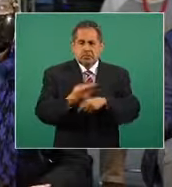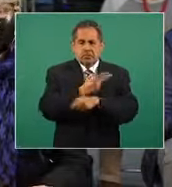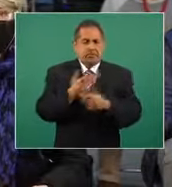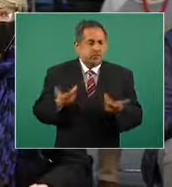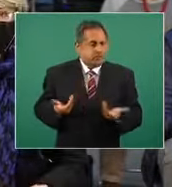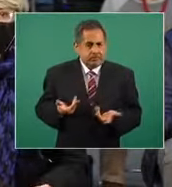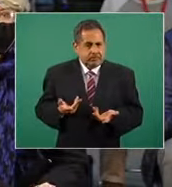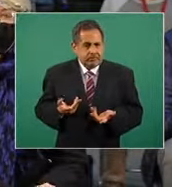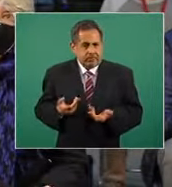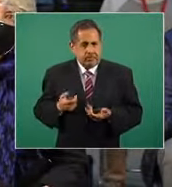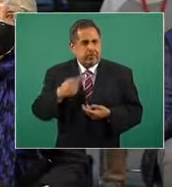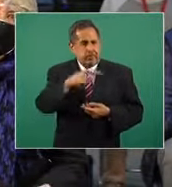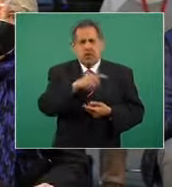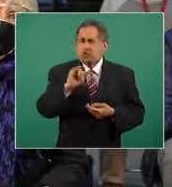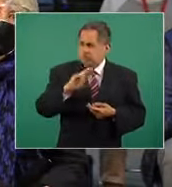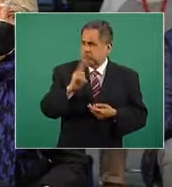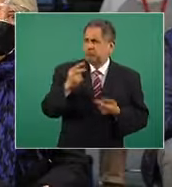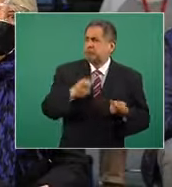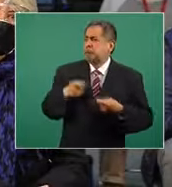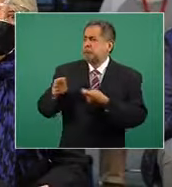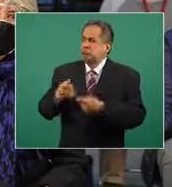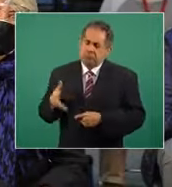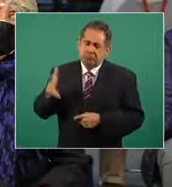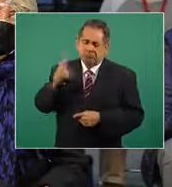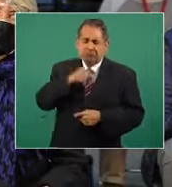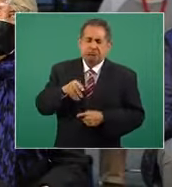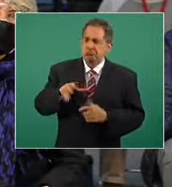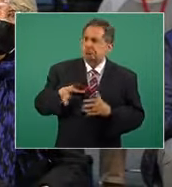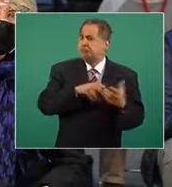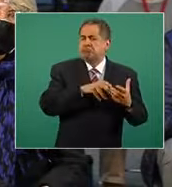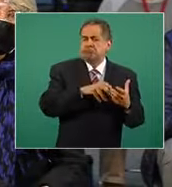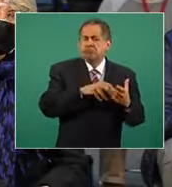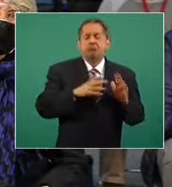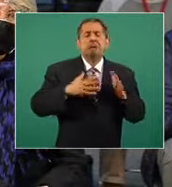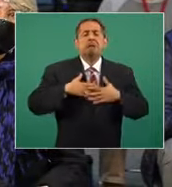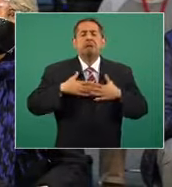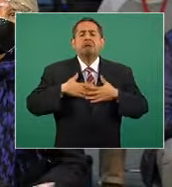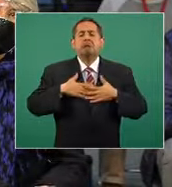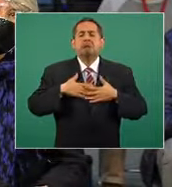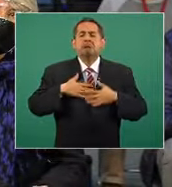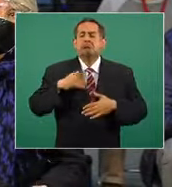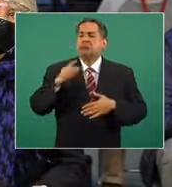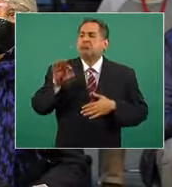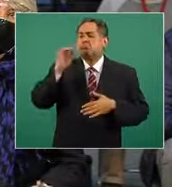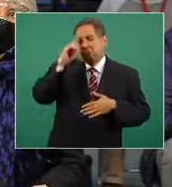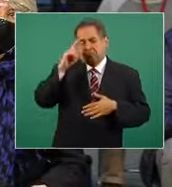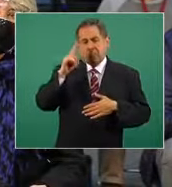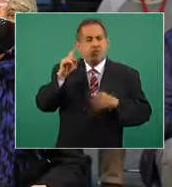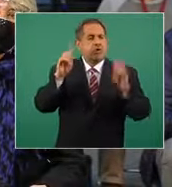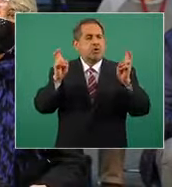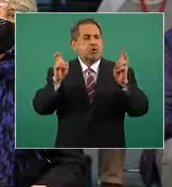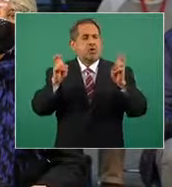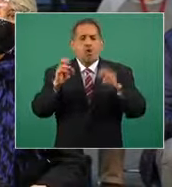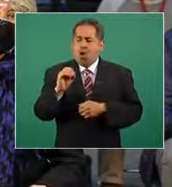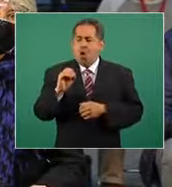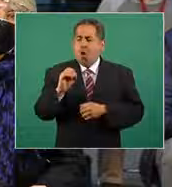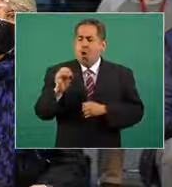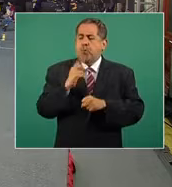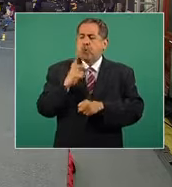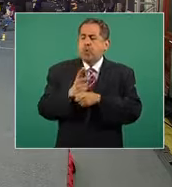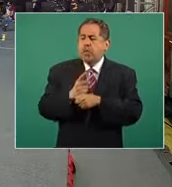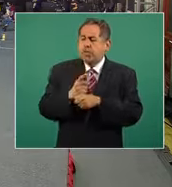en algún momento le había ofrecido devolver, pero ahora resulta que puede acogerse al criterio de oportunidad, pero se sigue dilatando el